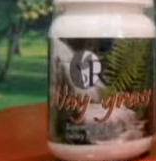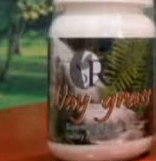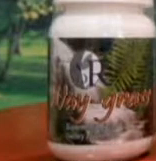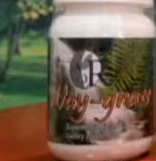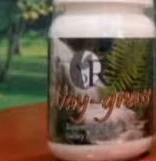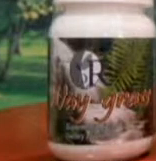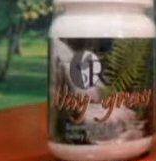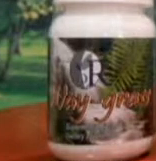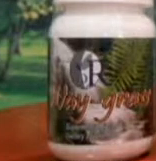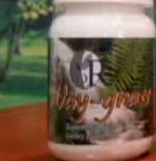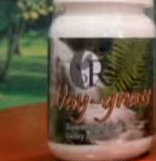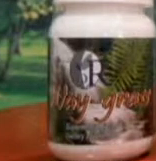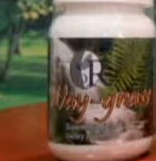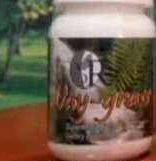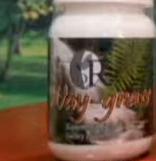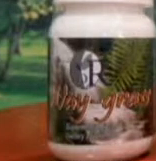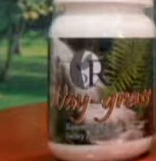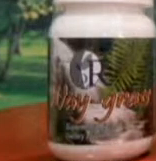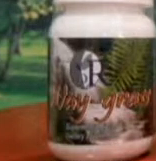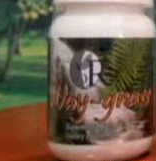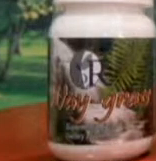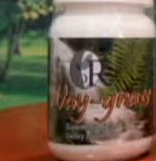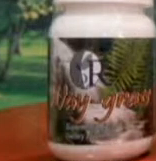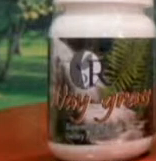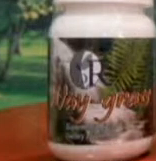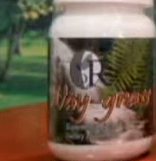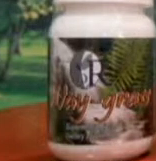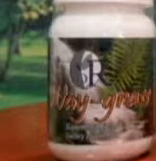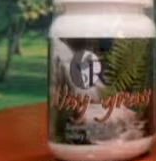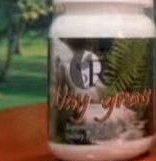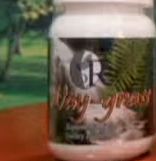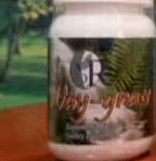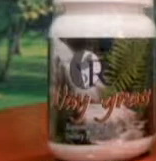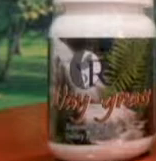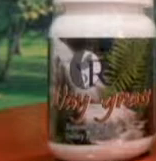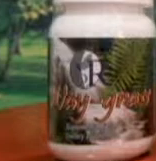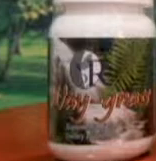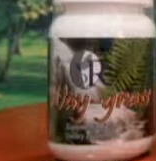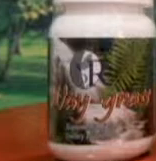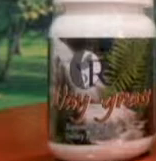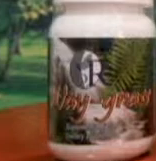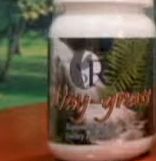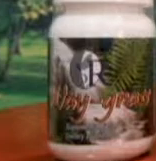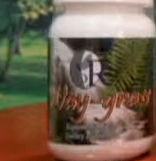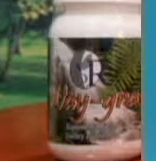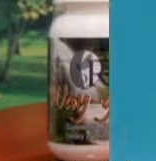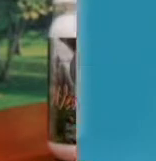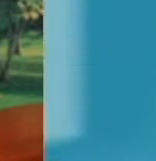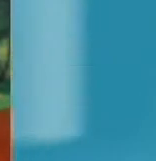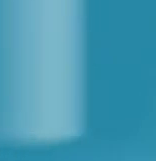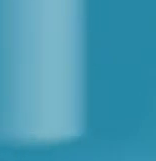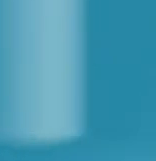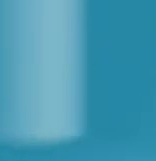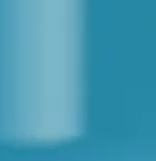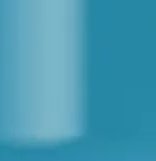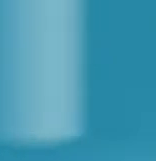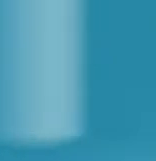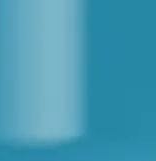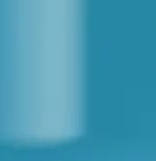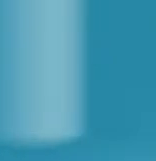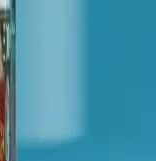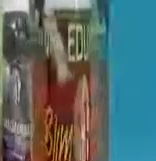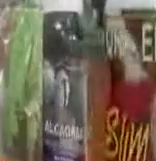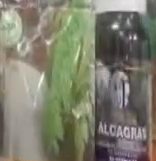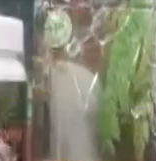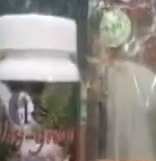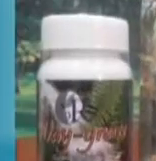al desayuno, Weigrass con alcagrás después del almuerzo con agua tibia y alcagrás antes